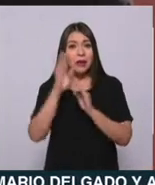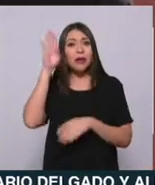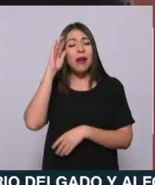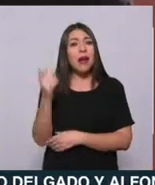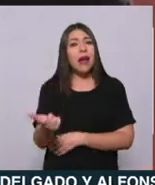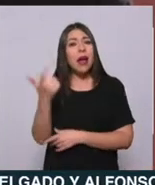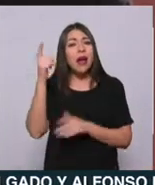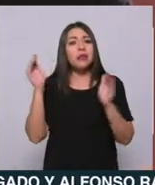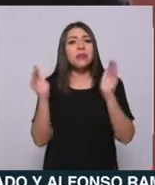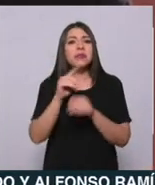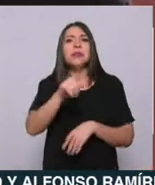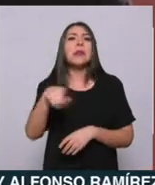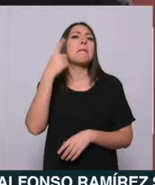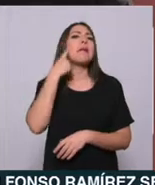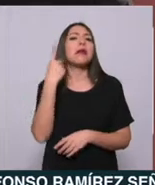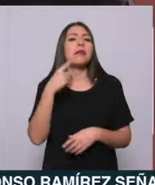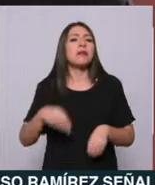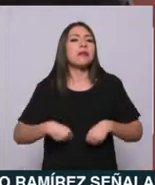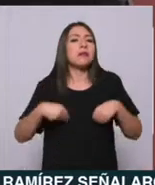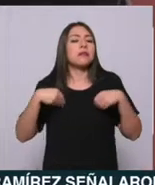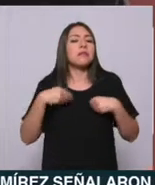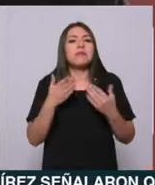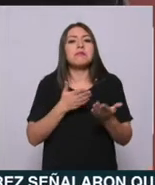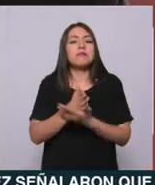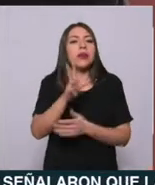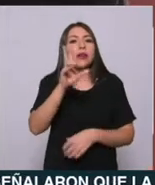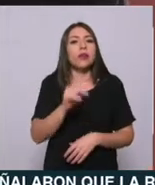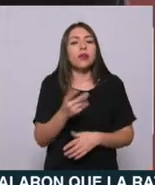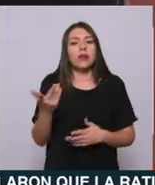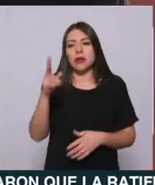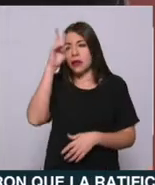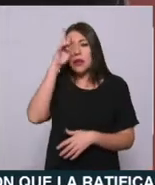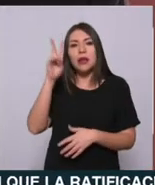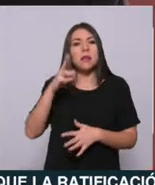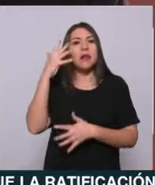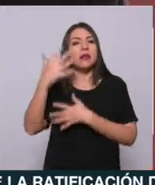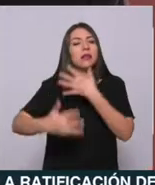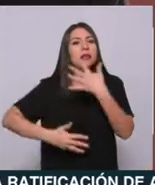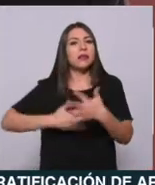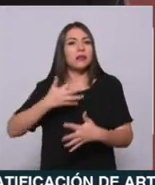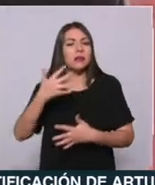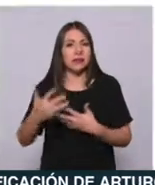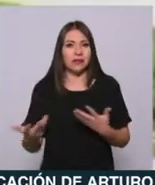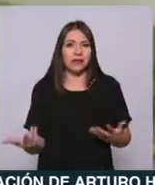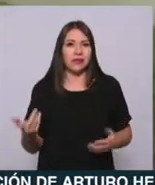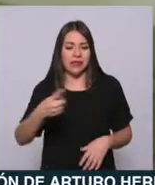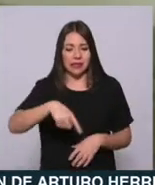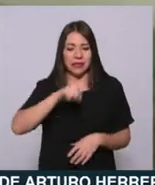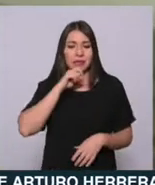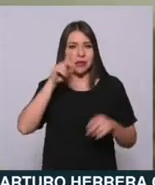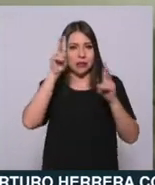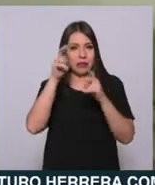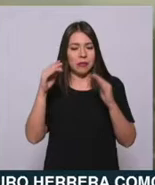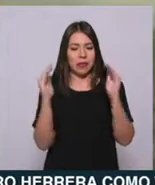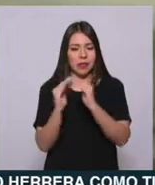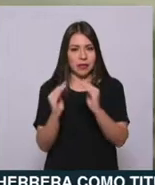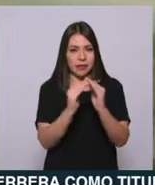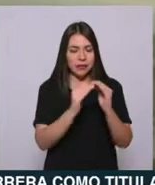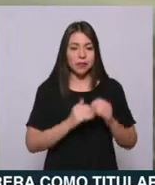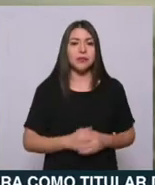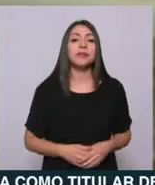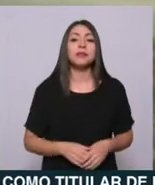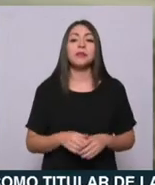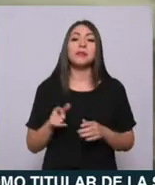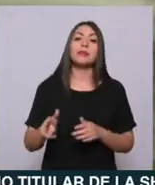al Foviste, un desastre en este sector. Por esta razón, dijo,